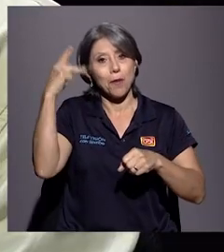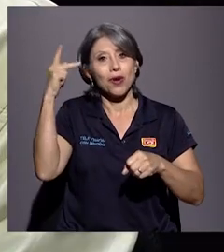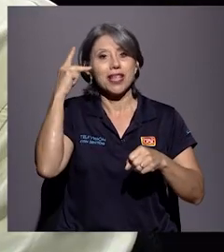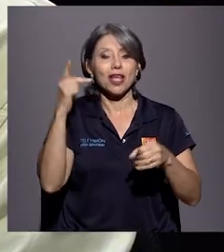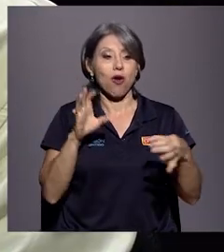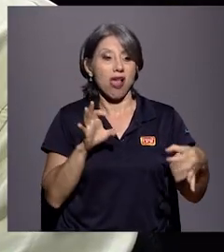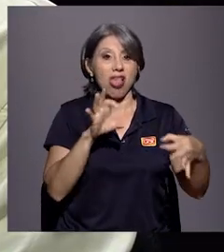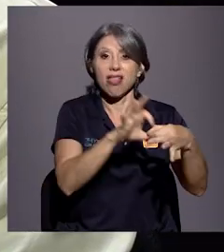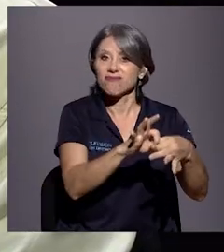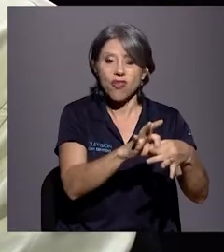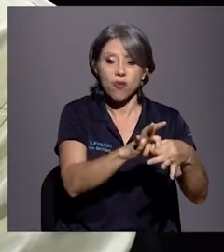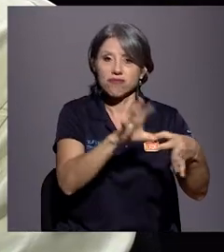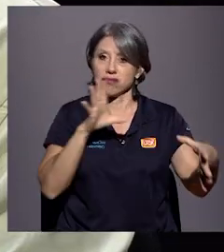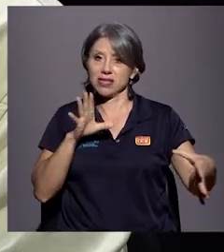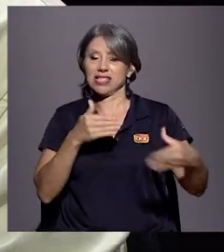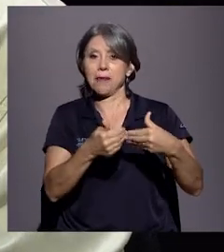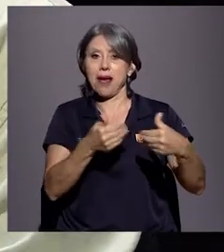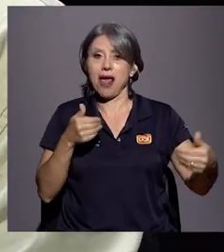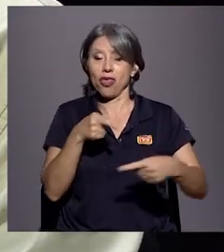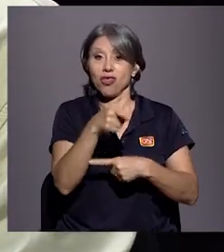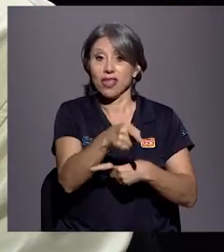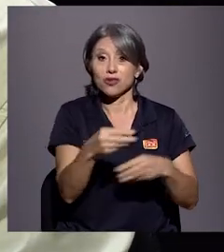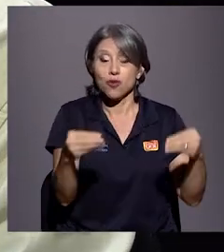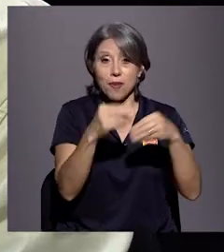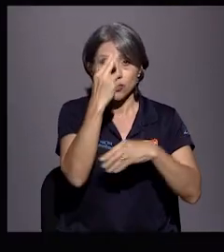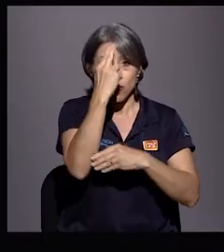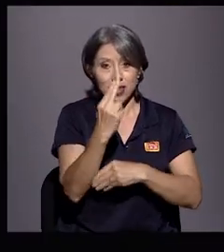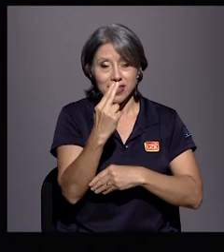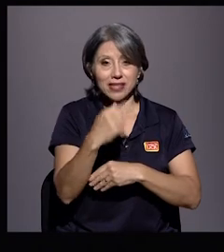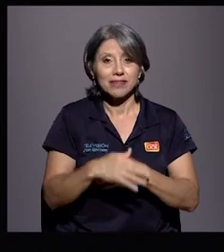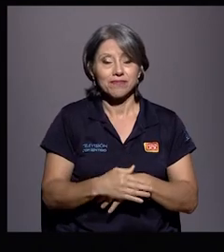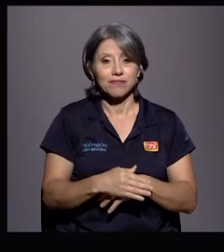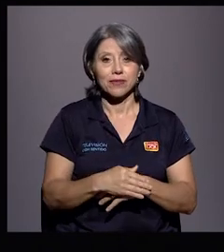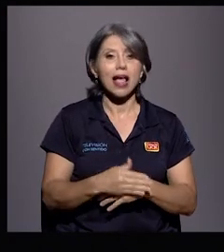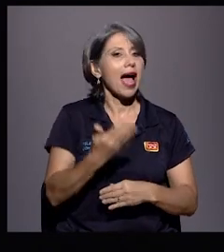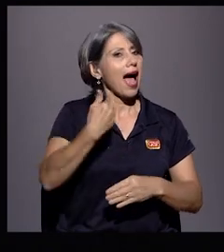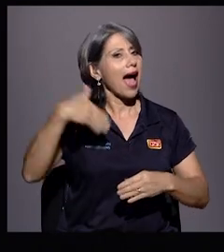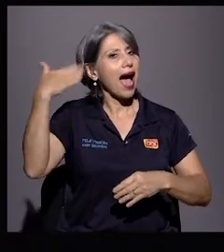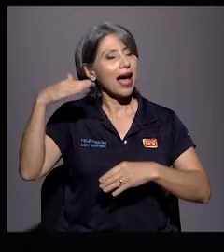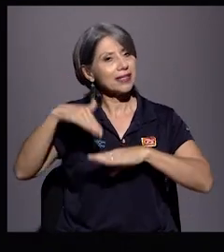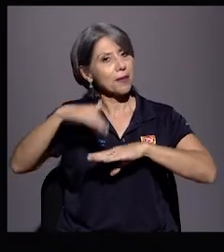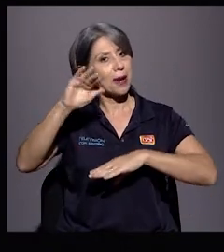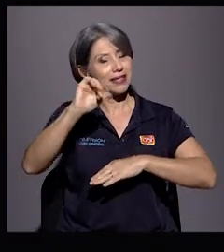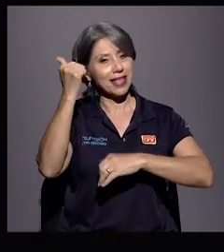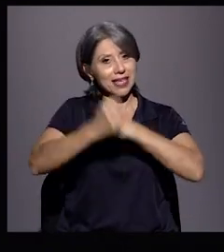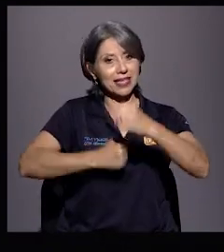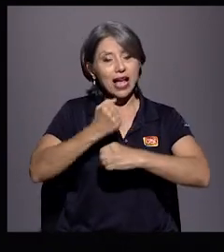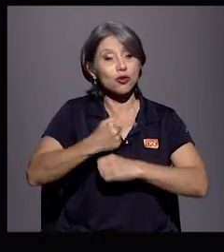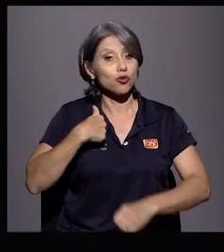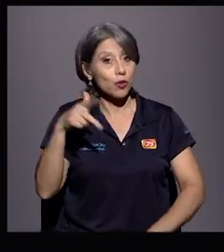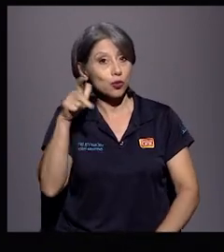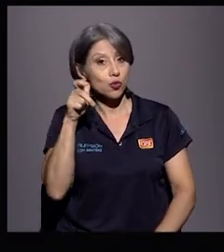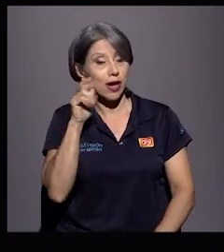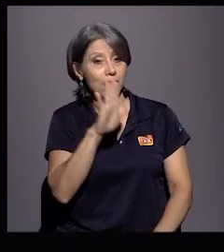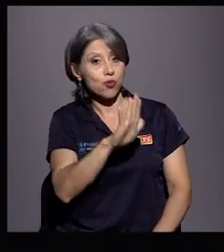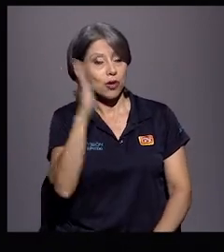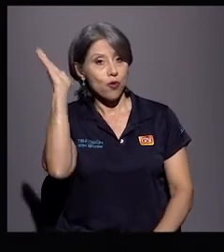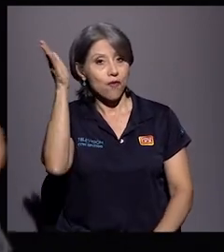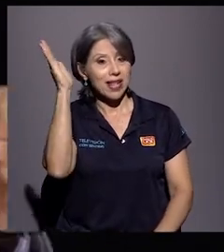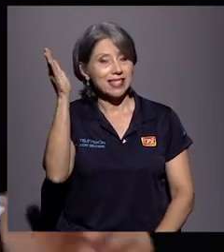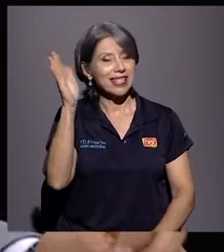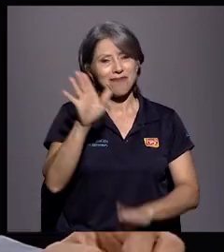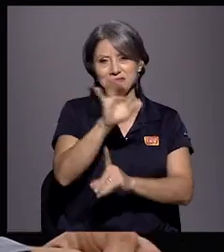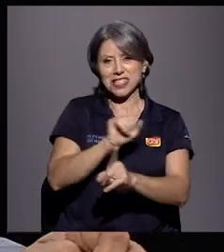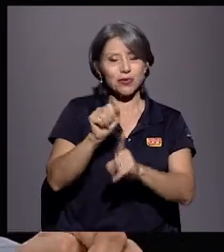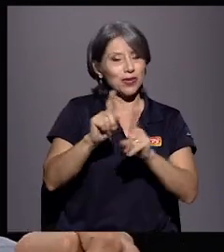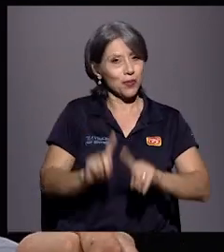más desfavorecidas en nuestros países. Y este es el gran problema. Hace más de 10 años le escuchaba una conferencia a usted en un contexto muy